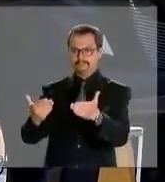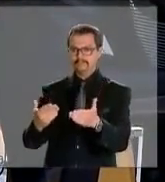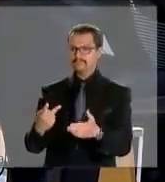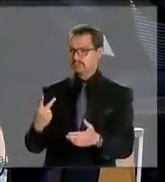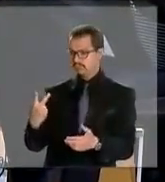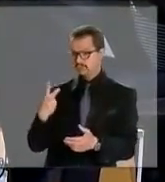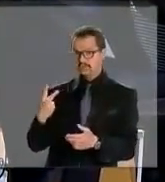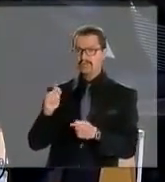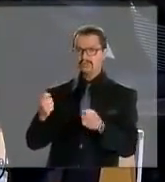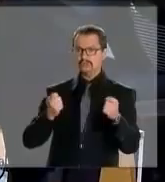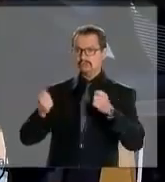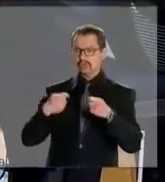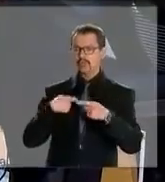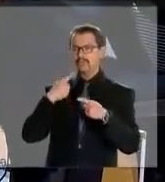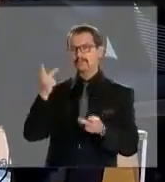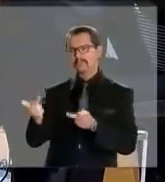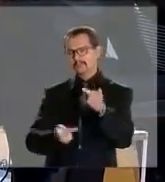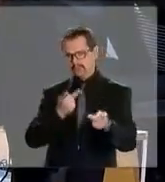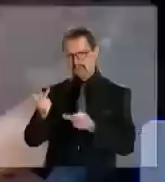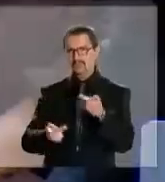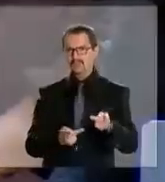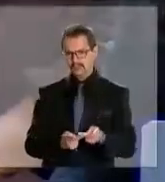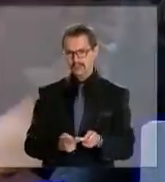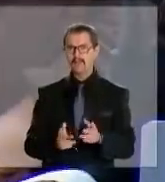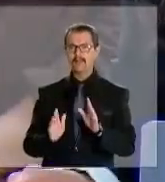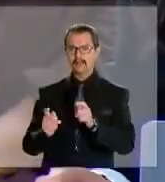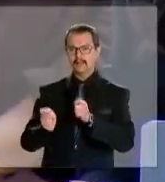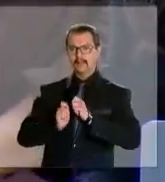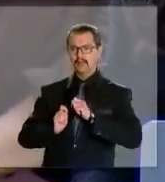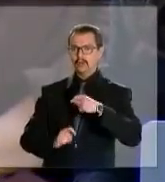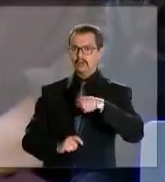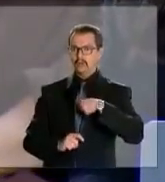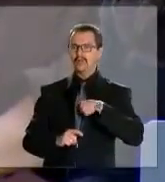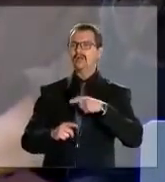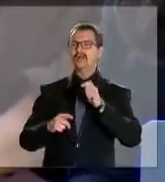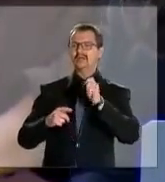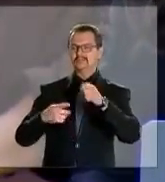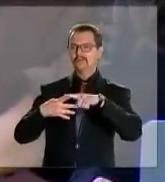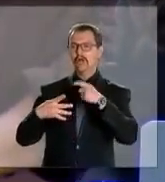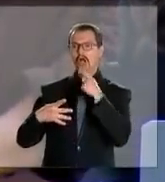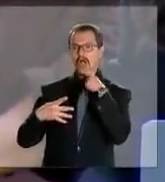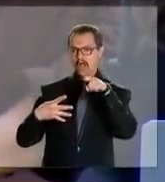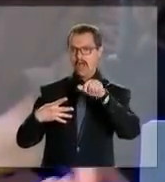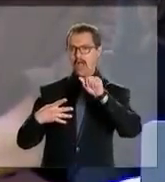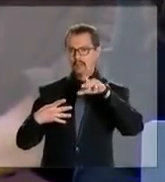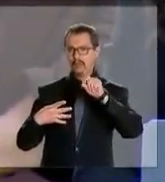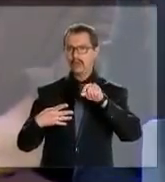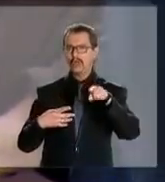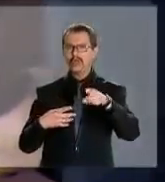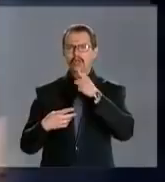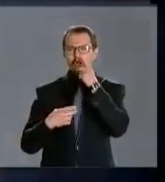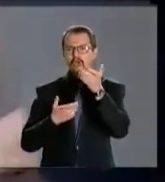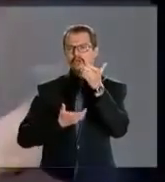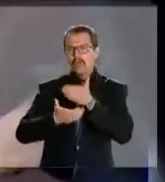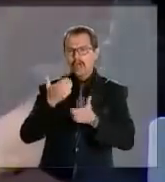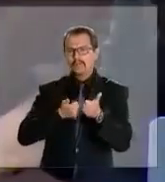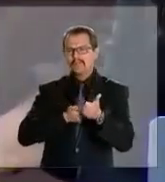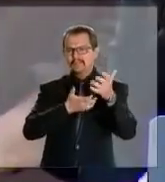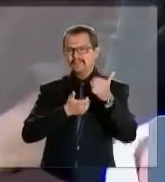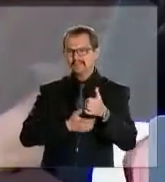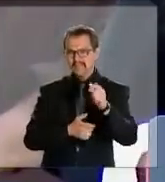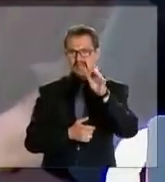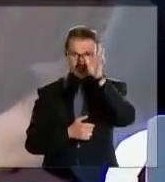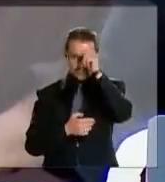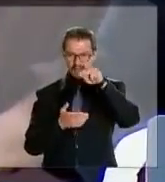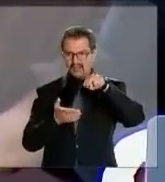público candidato lópez obrador la dificultad de las negociaciones de tratado de libre comercio no se entienden sin la presidencia de donald trump